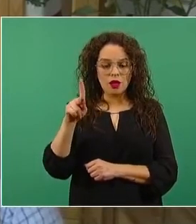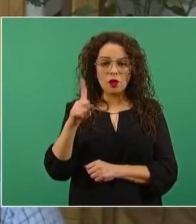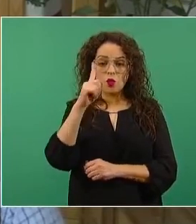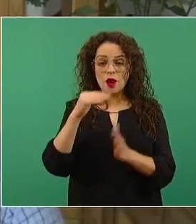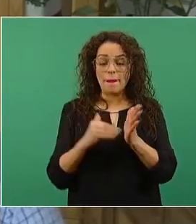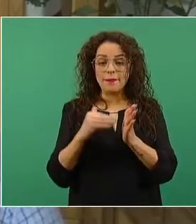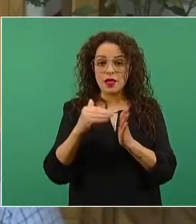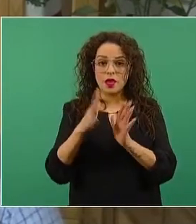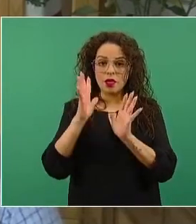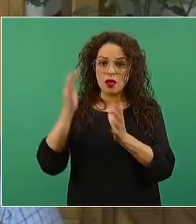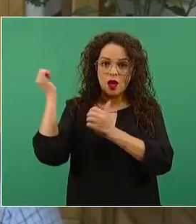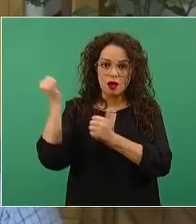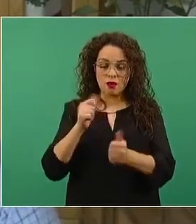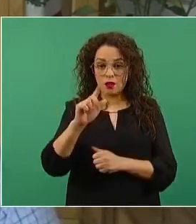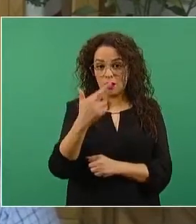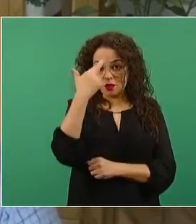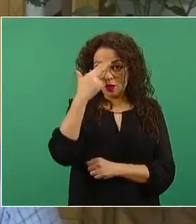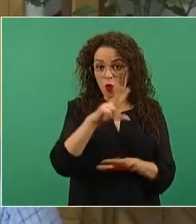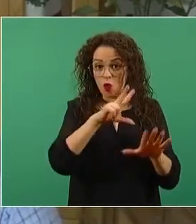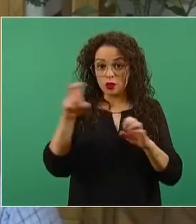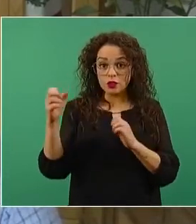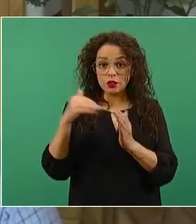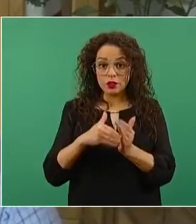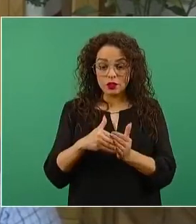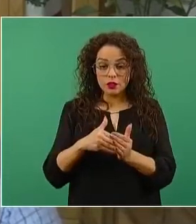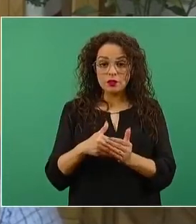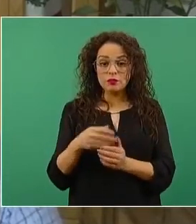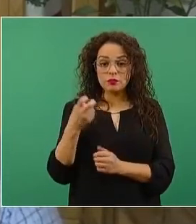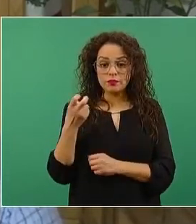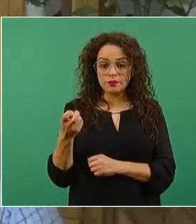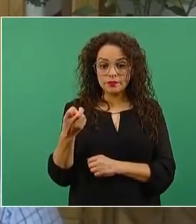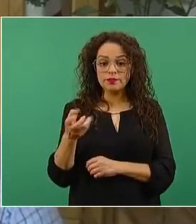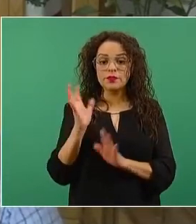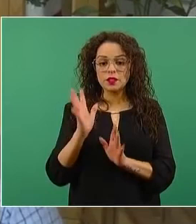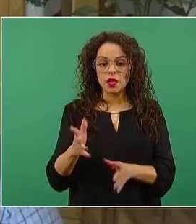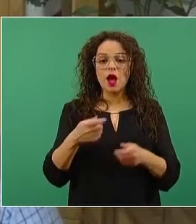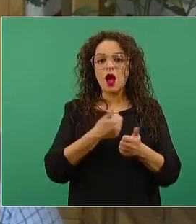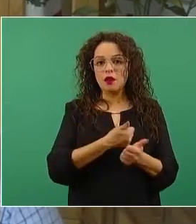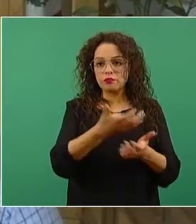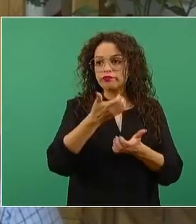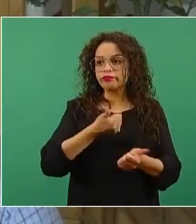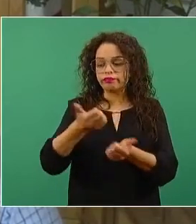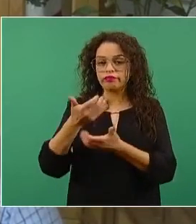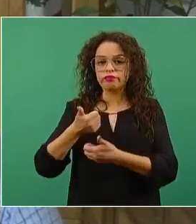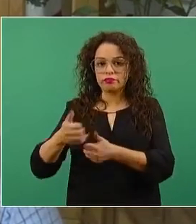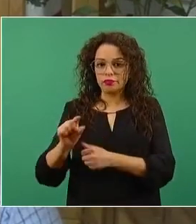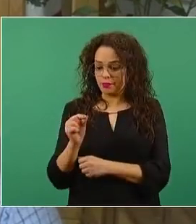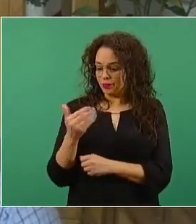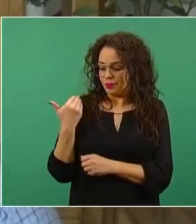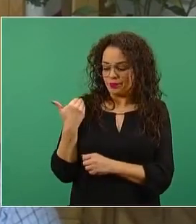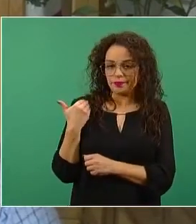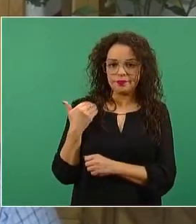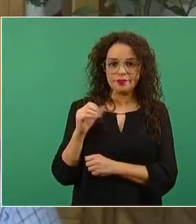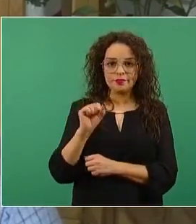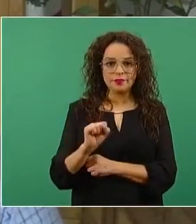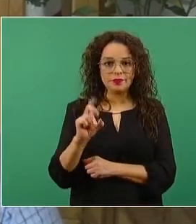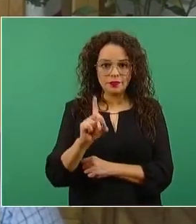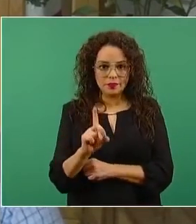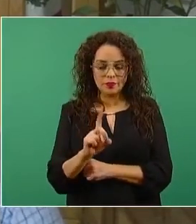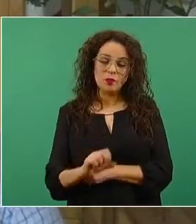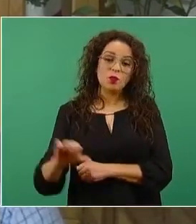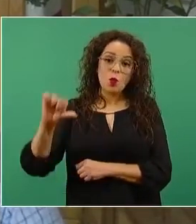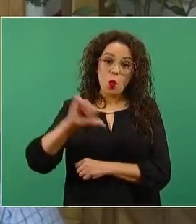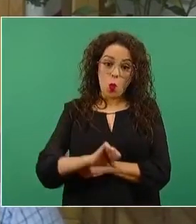1.000.000, recordando que 800.000 de estas dosis iniciaron su distribución este fin de semana y de seguro a partir del día de